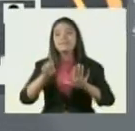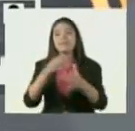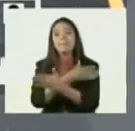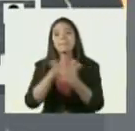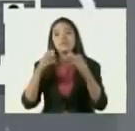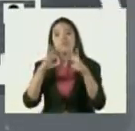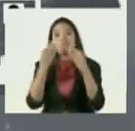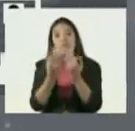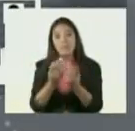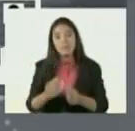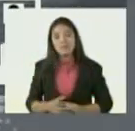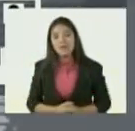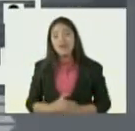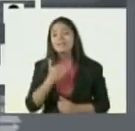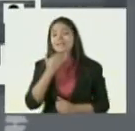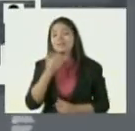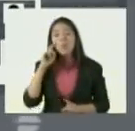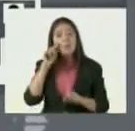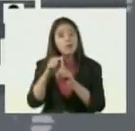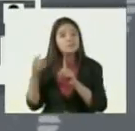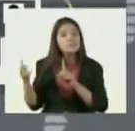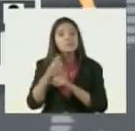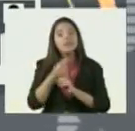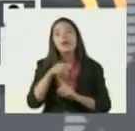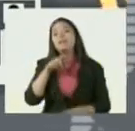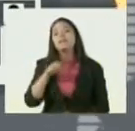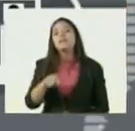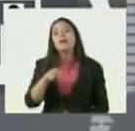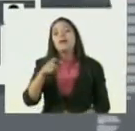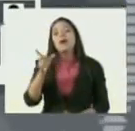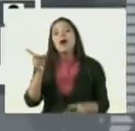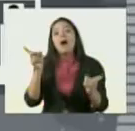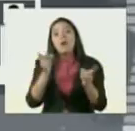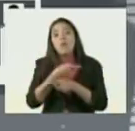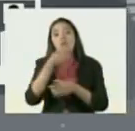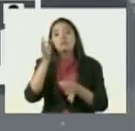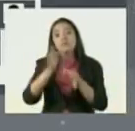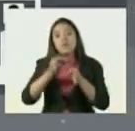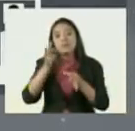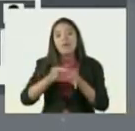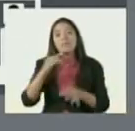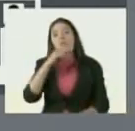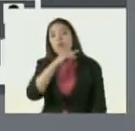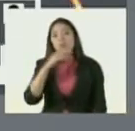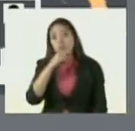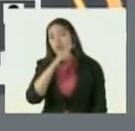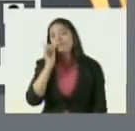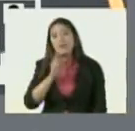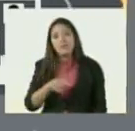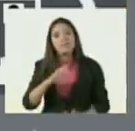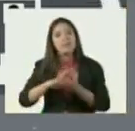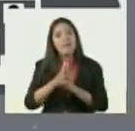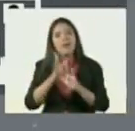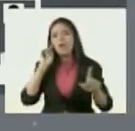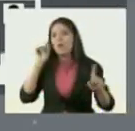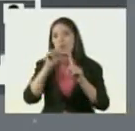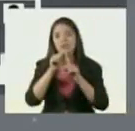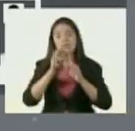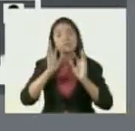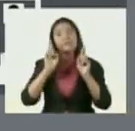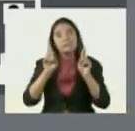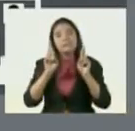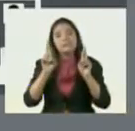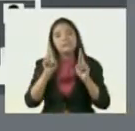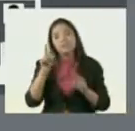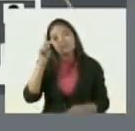hogares. Estamos llegando a la meta y en el mes de agosto, septiembre, octubre vamos a sobrepasar la meta con el favor de